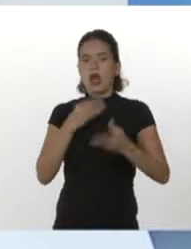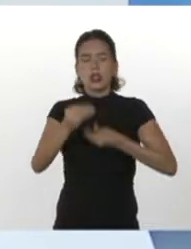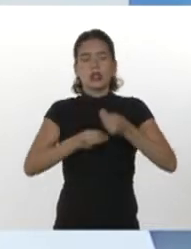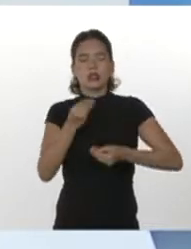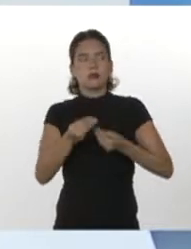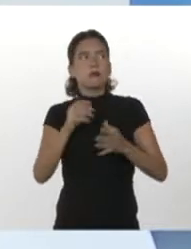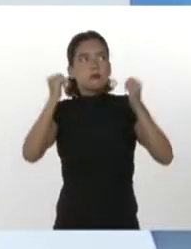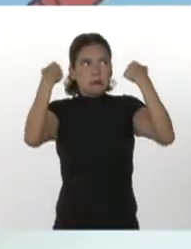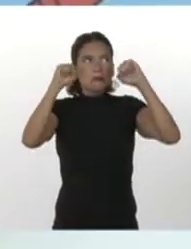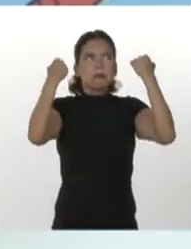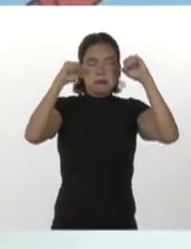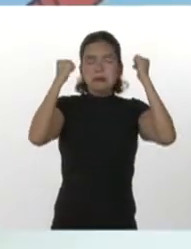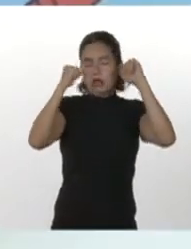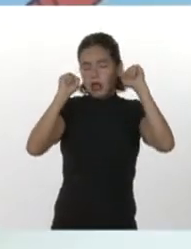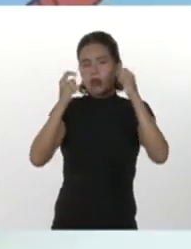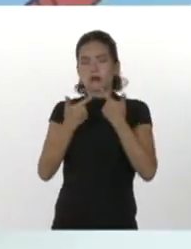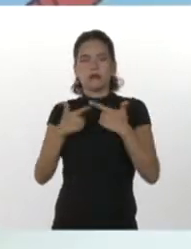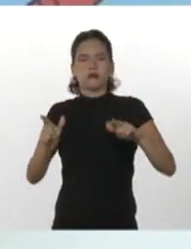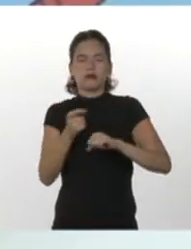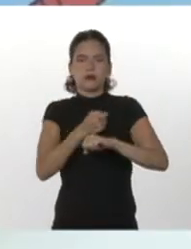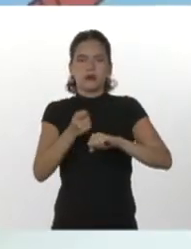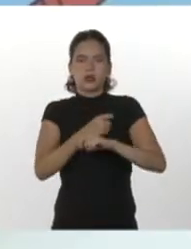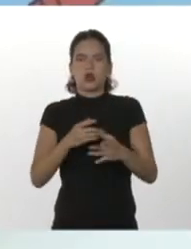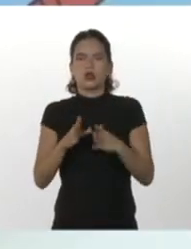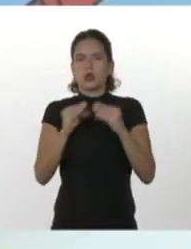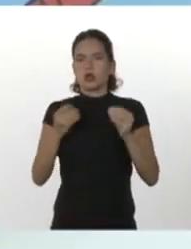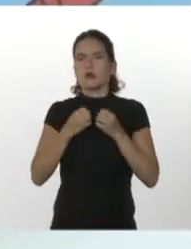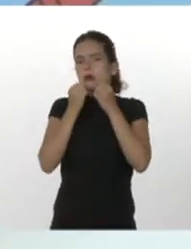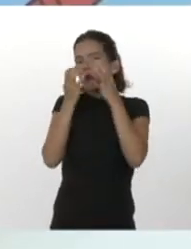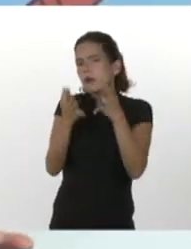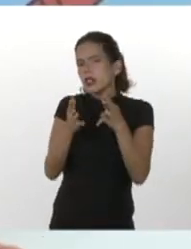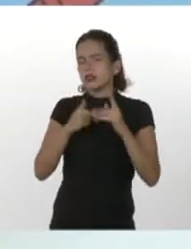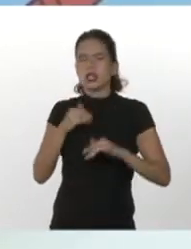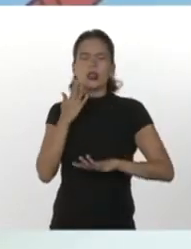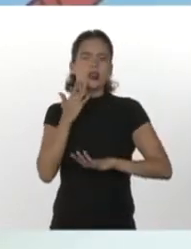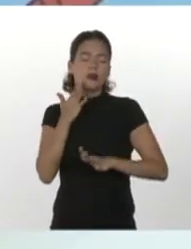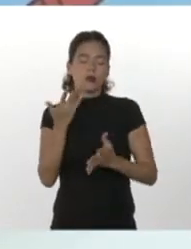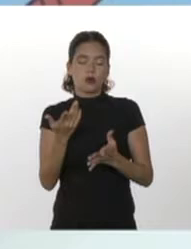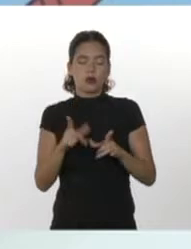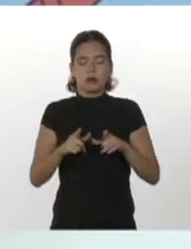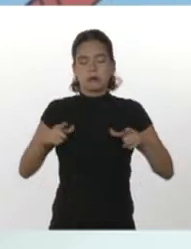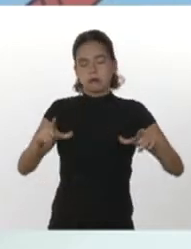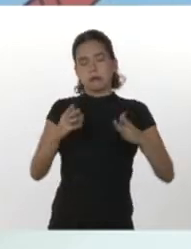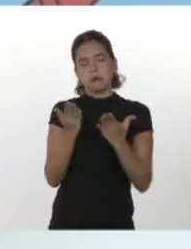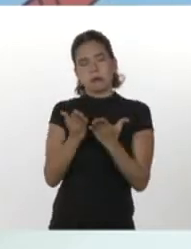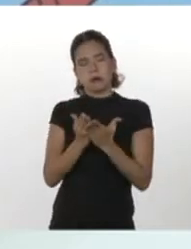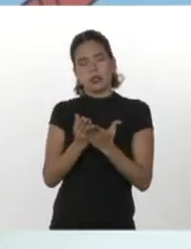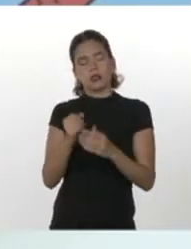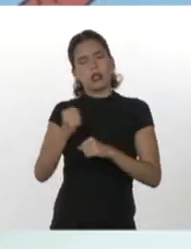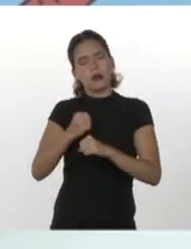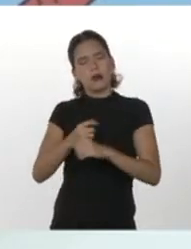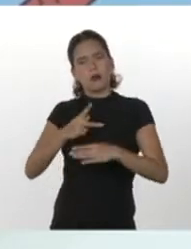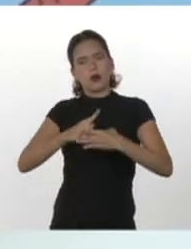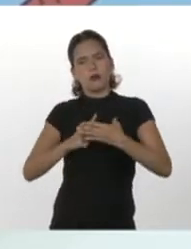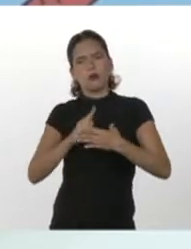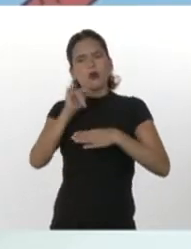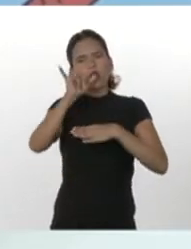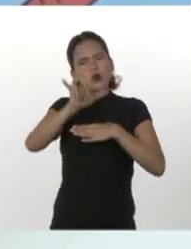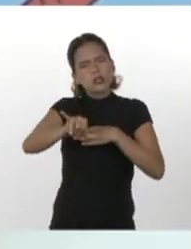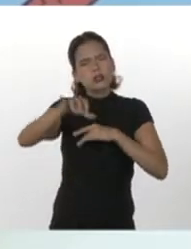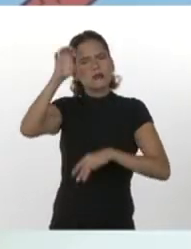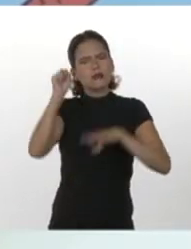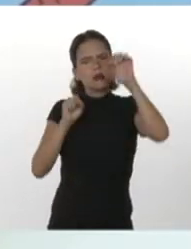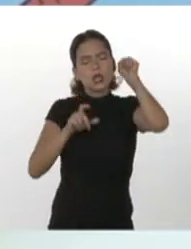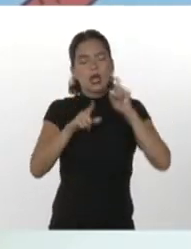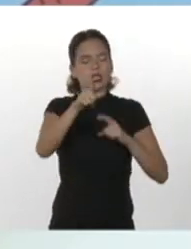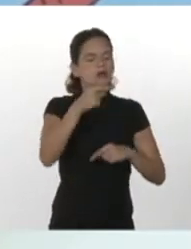la democracia, cuando todos nos podemos expresar, como por ejemplo cuando en el aula de clase trabajamos lo que es el proyecto de aprendizaje. Allí tomamos